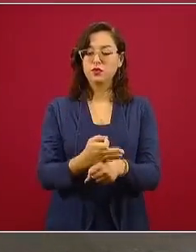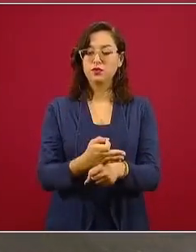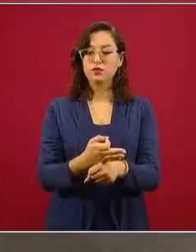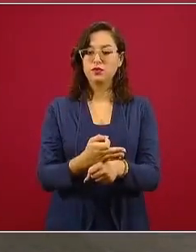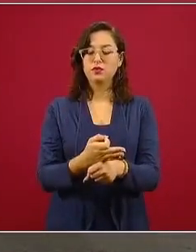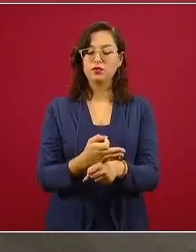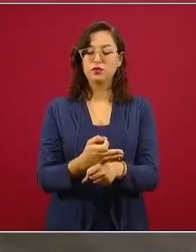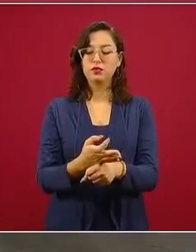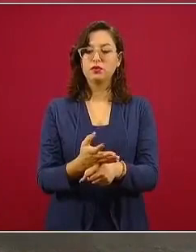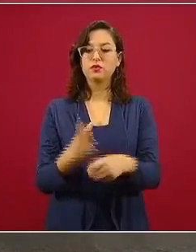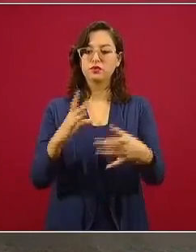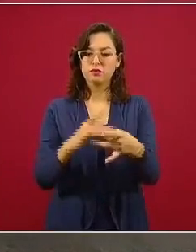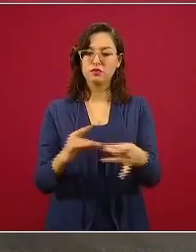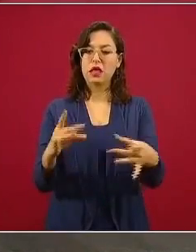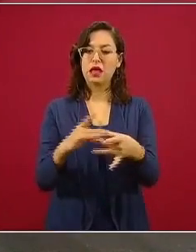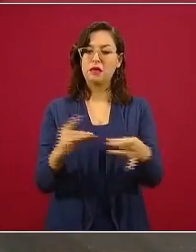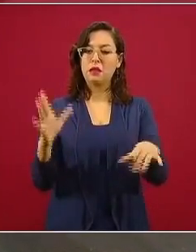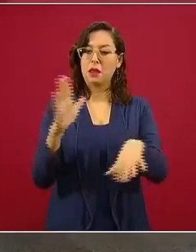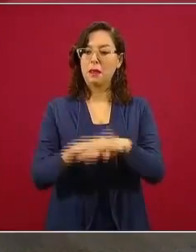la importancia de